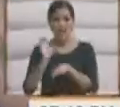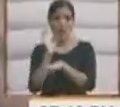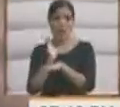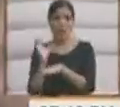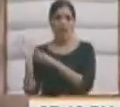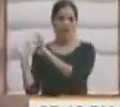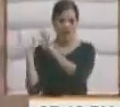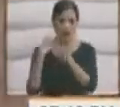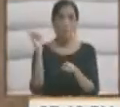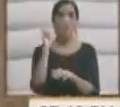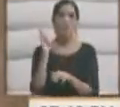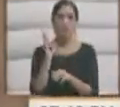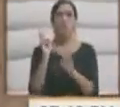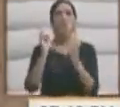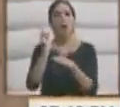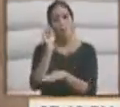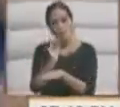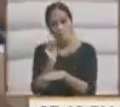en Venezuela.